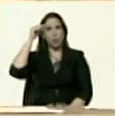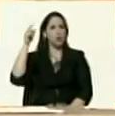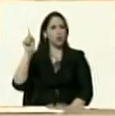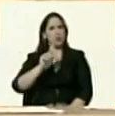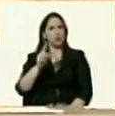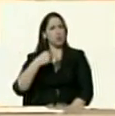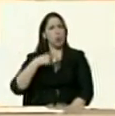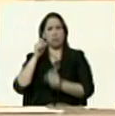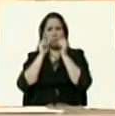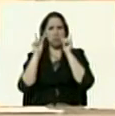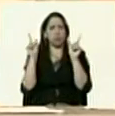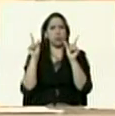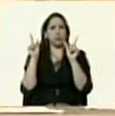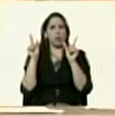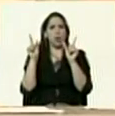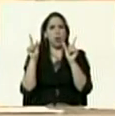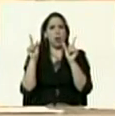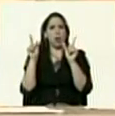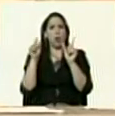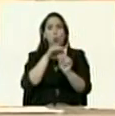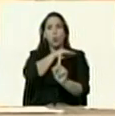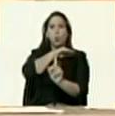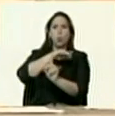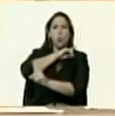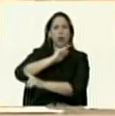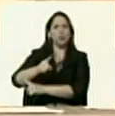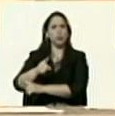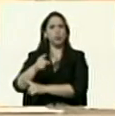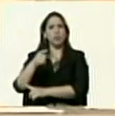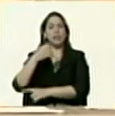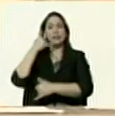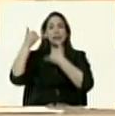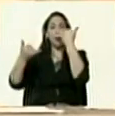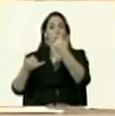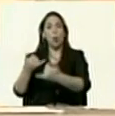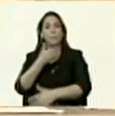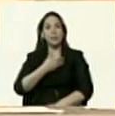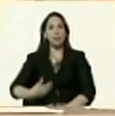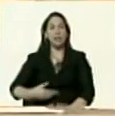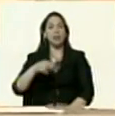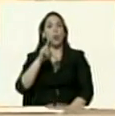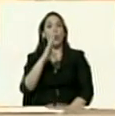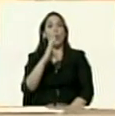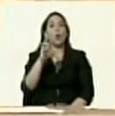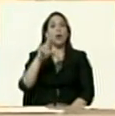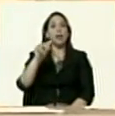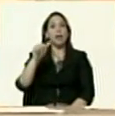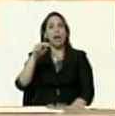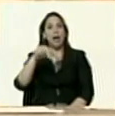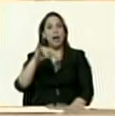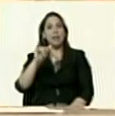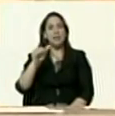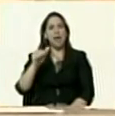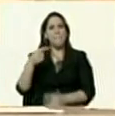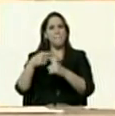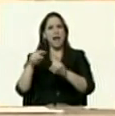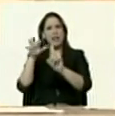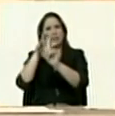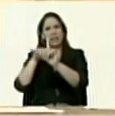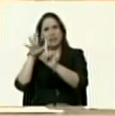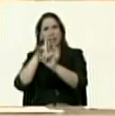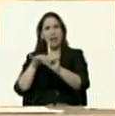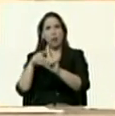acusan de que llamó al presidente de Ucrania para extorsionarlo, para chantajearlo,